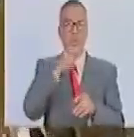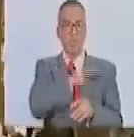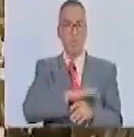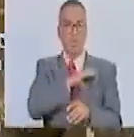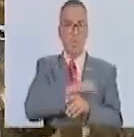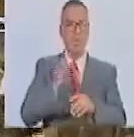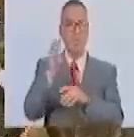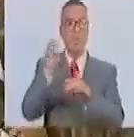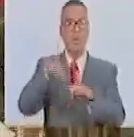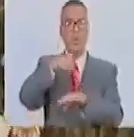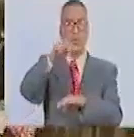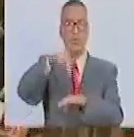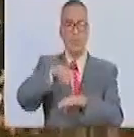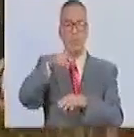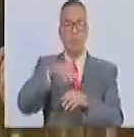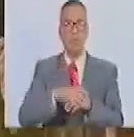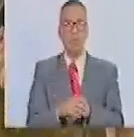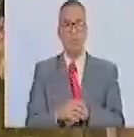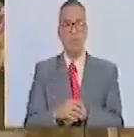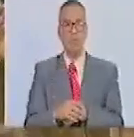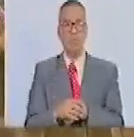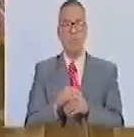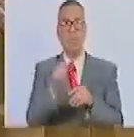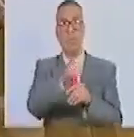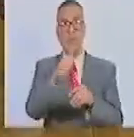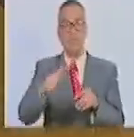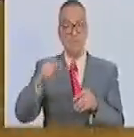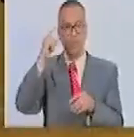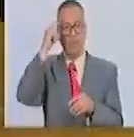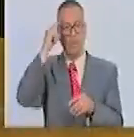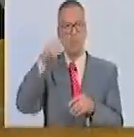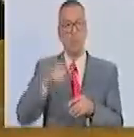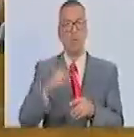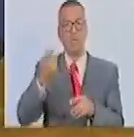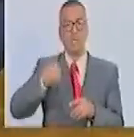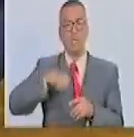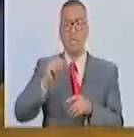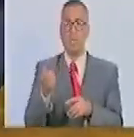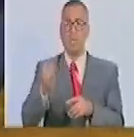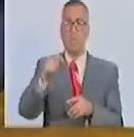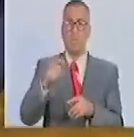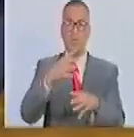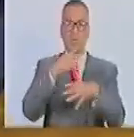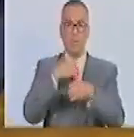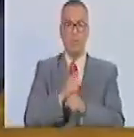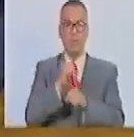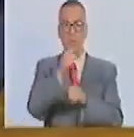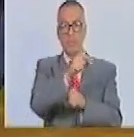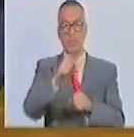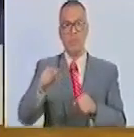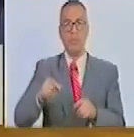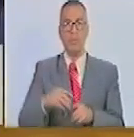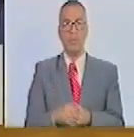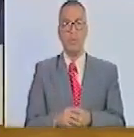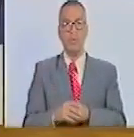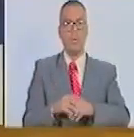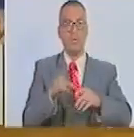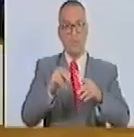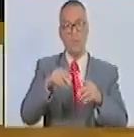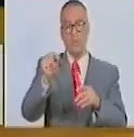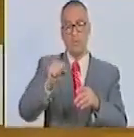esta Asamblea Nacional, que cada día tiene más confianza en el ciudadano, tanto